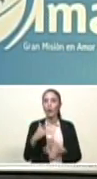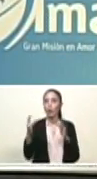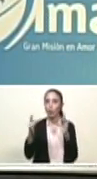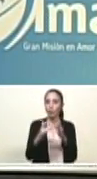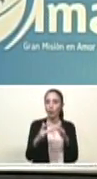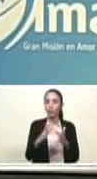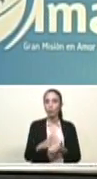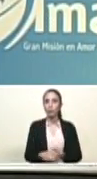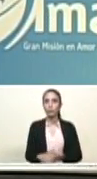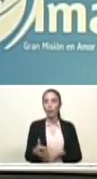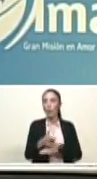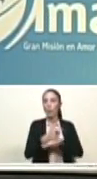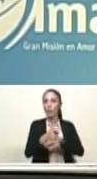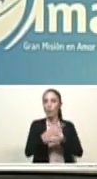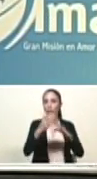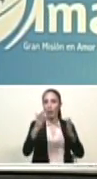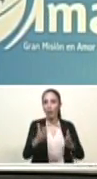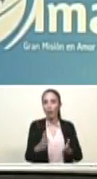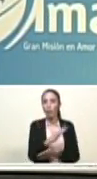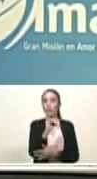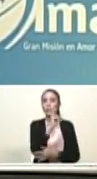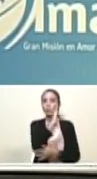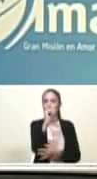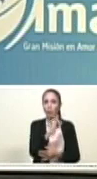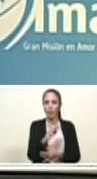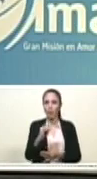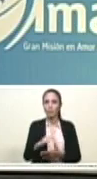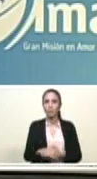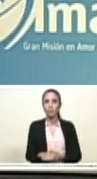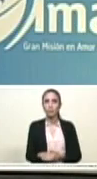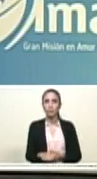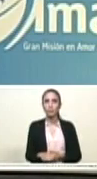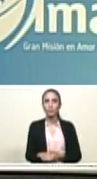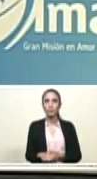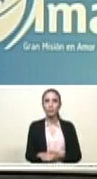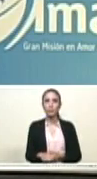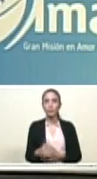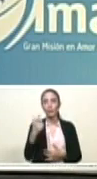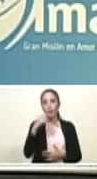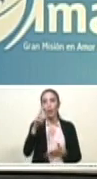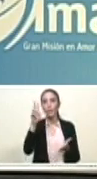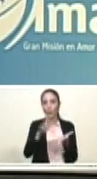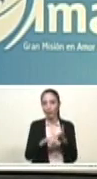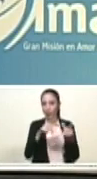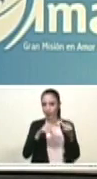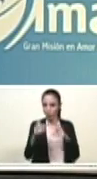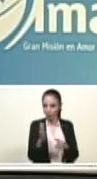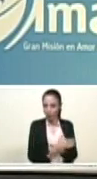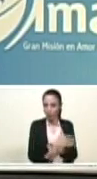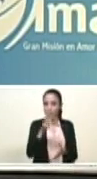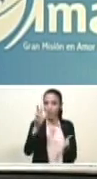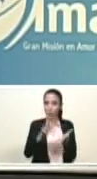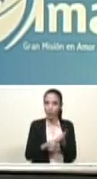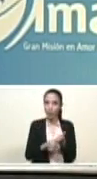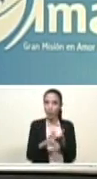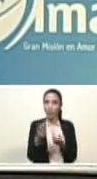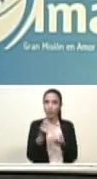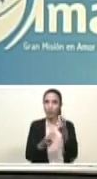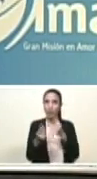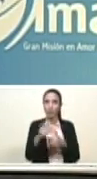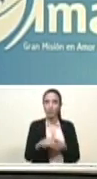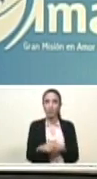el gobernador Omar Prieto, gobernador del Zulia. Pero antes voy a aprobar, ya aprobé, la